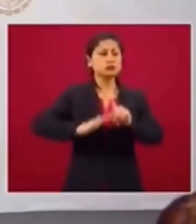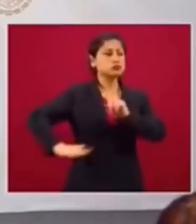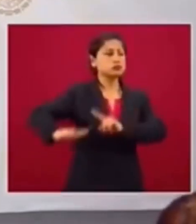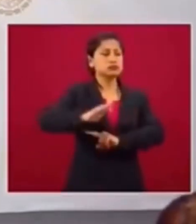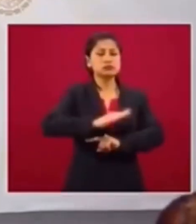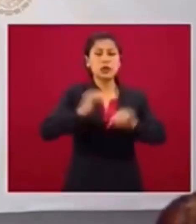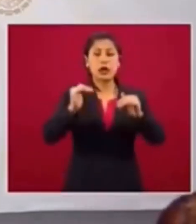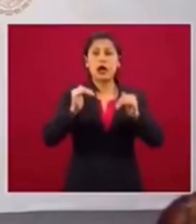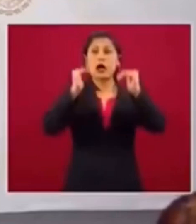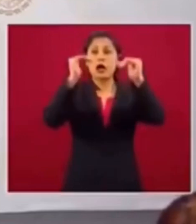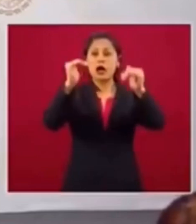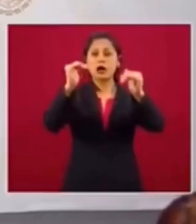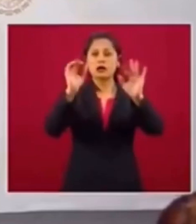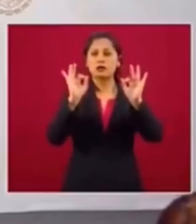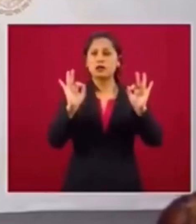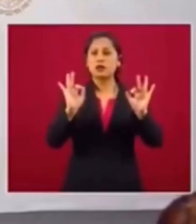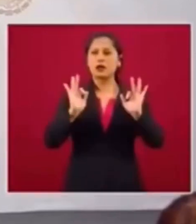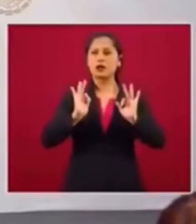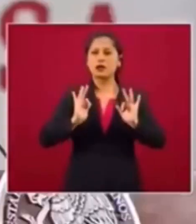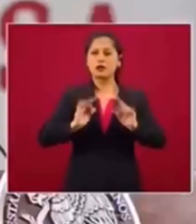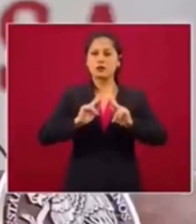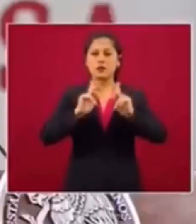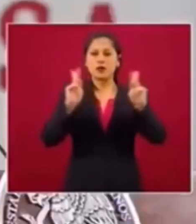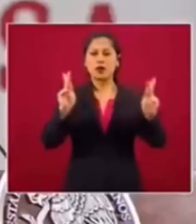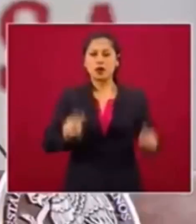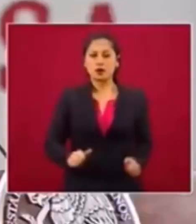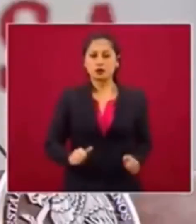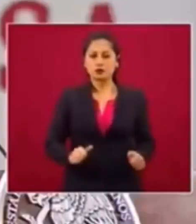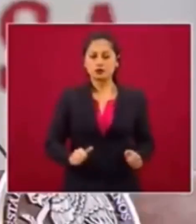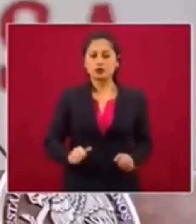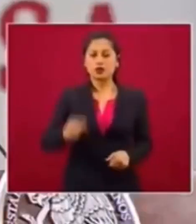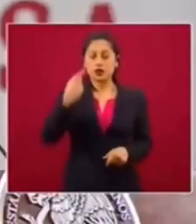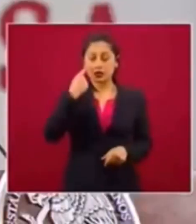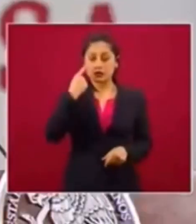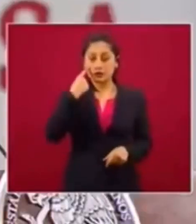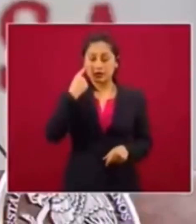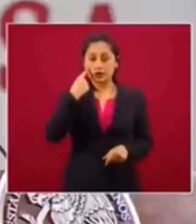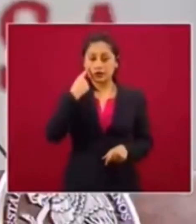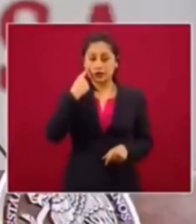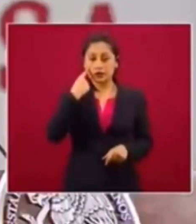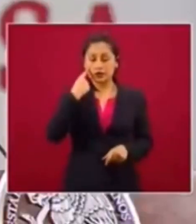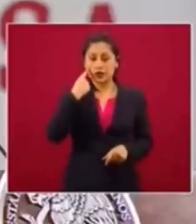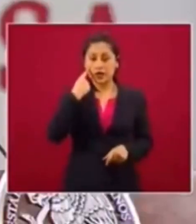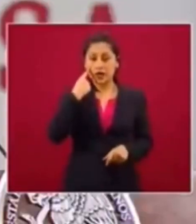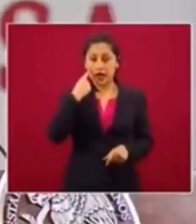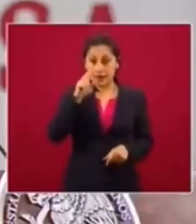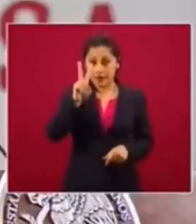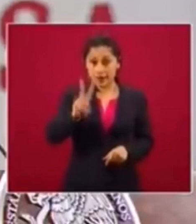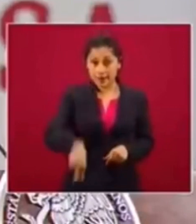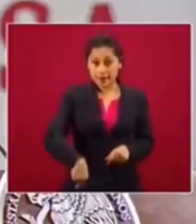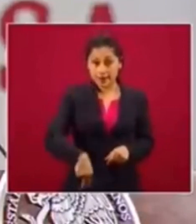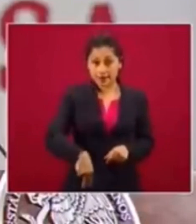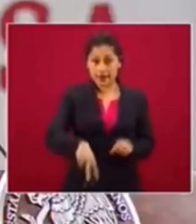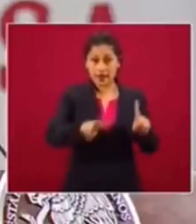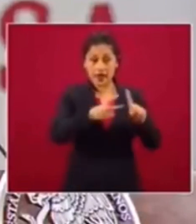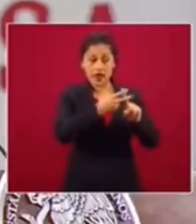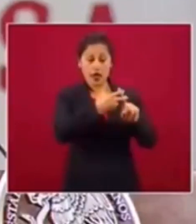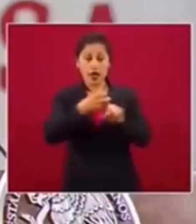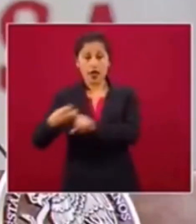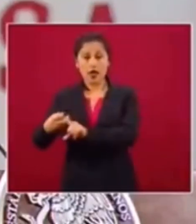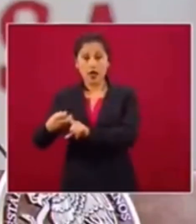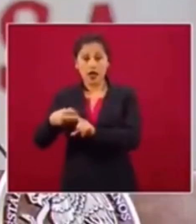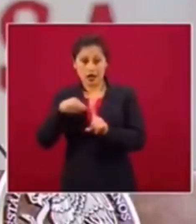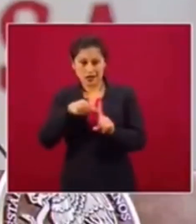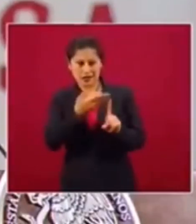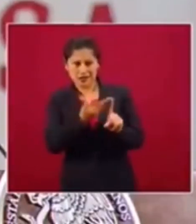que repito no secuestran a un pobre secuestra al que tiene